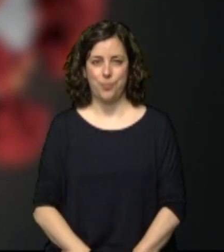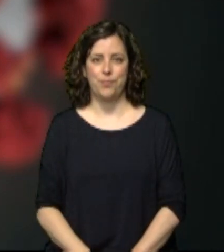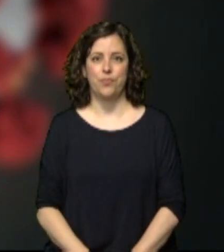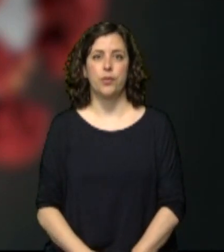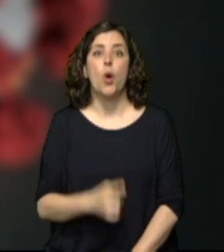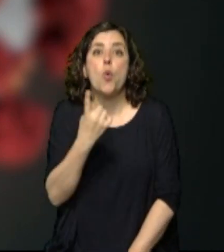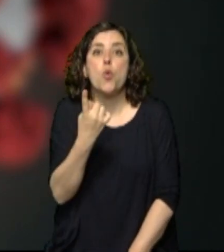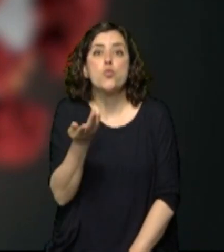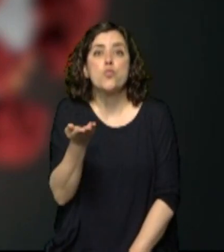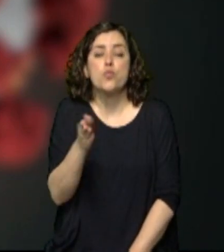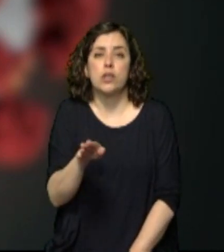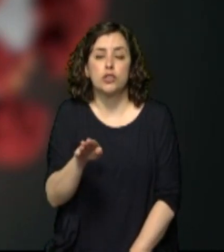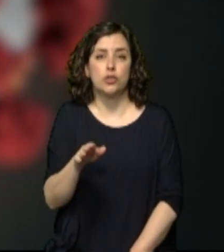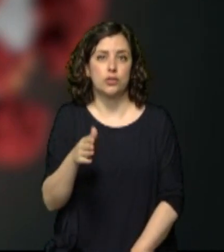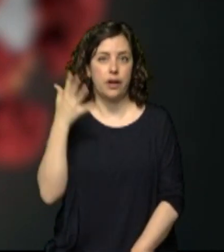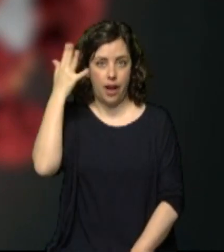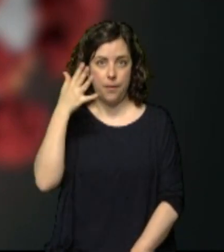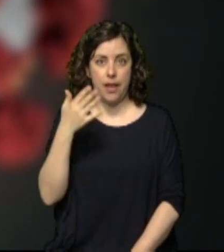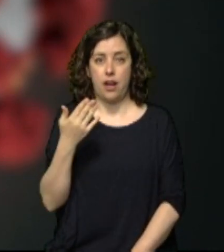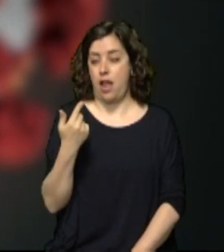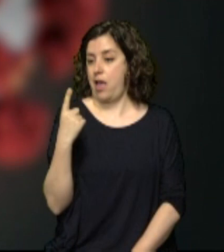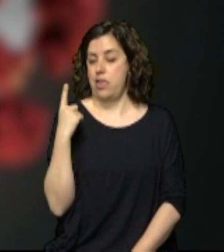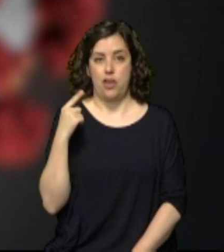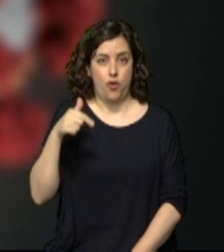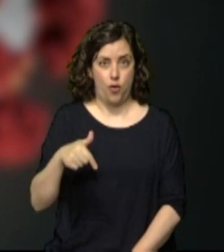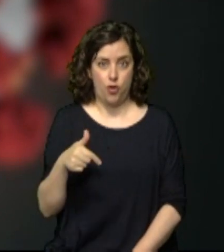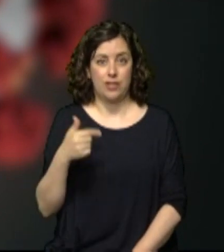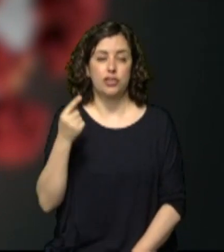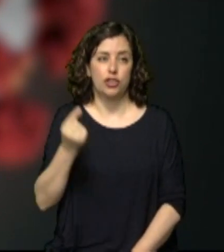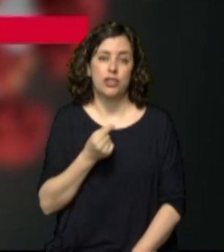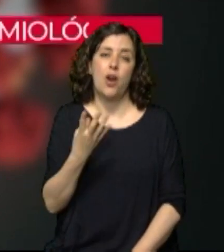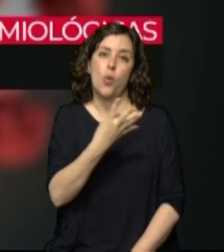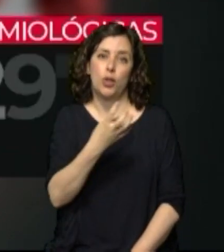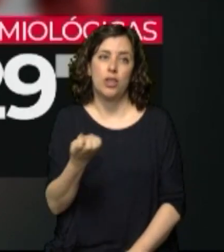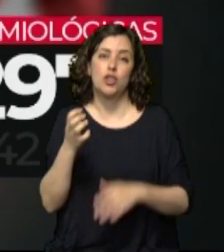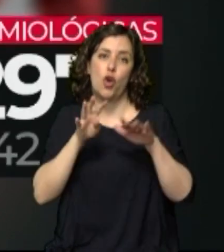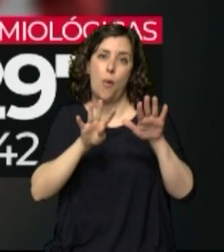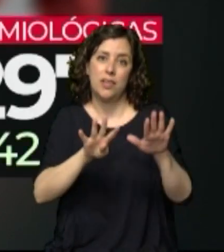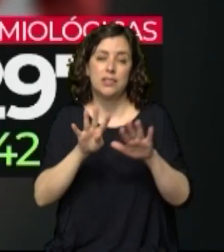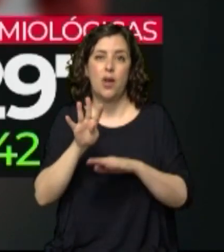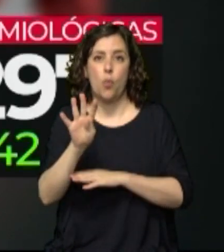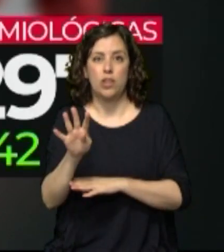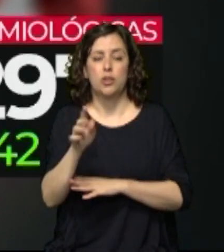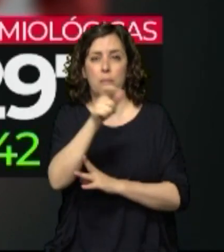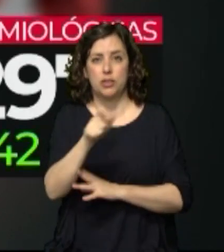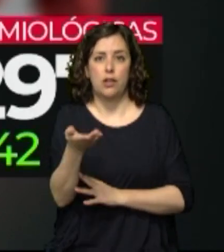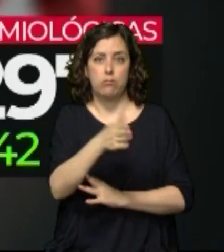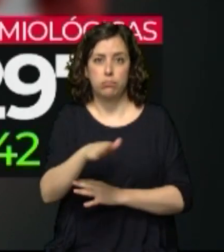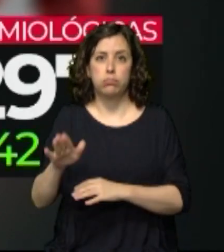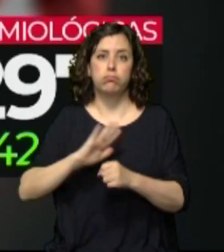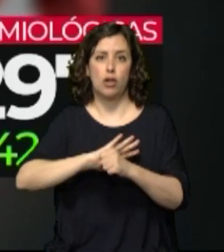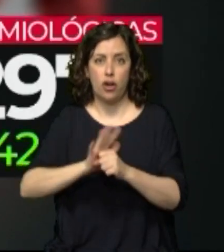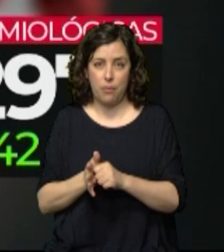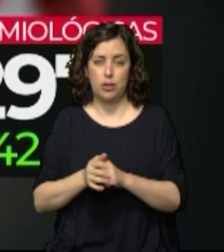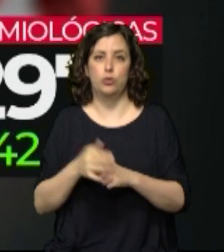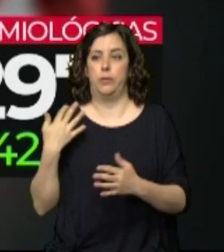Un fallecido en Navarra en las últimas 24 horas. Son ya 494 las personas que han muerto con coronavirus desde el inicio de esta